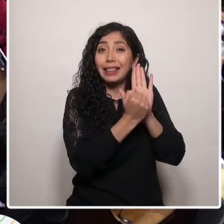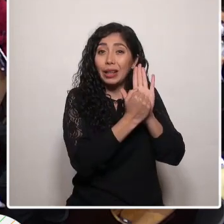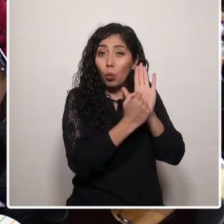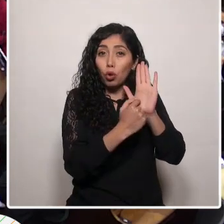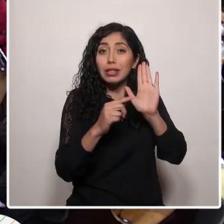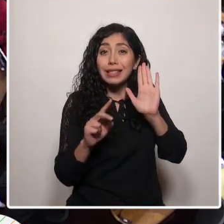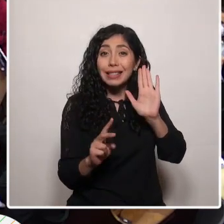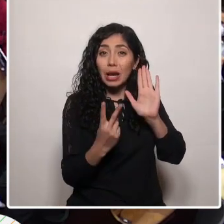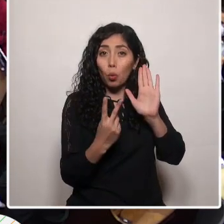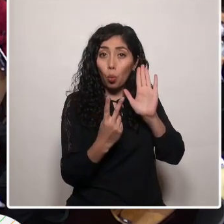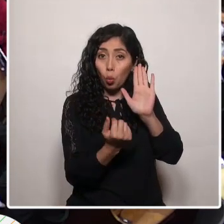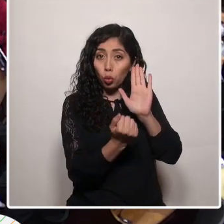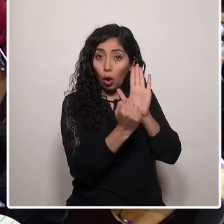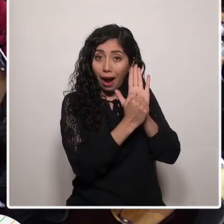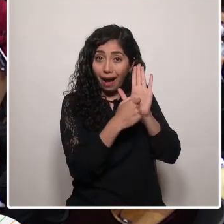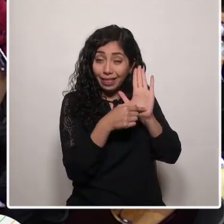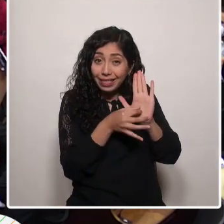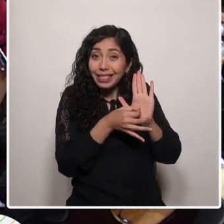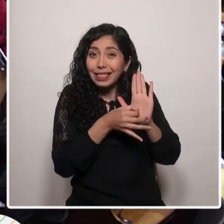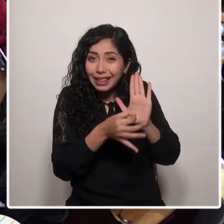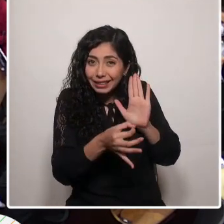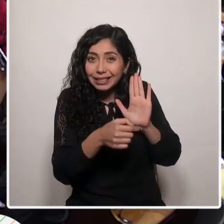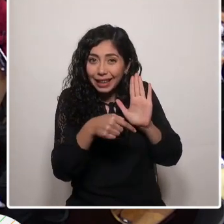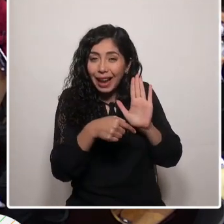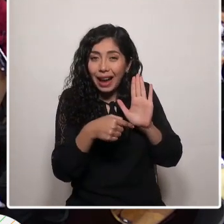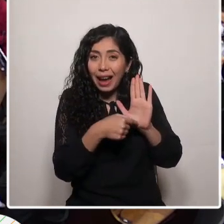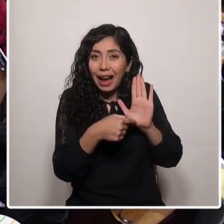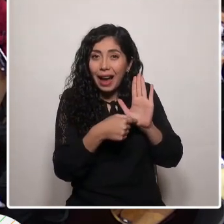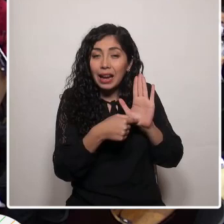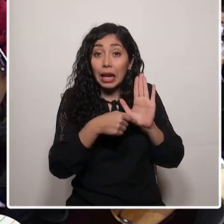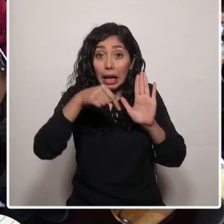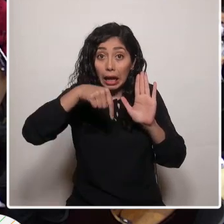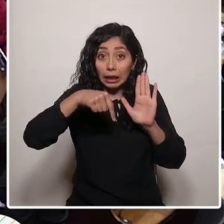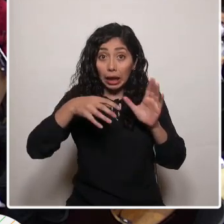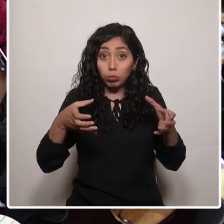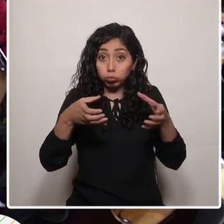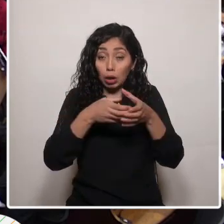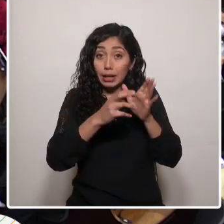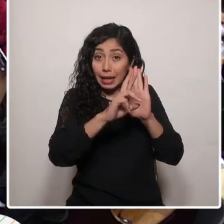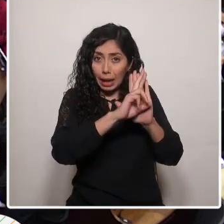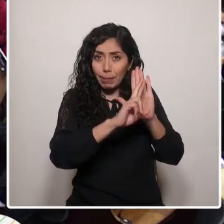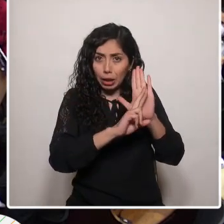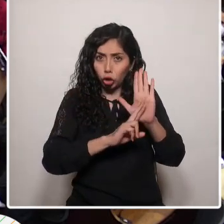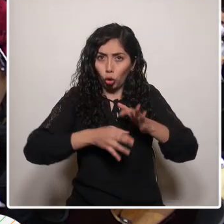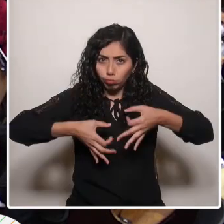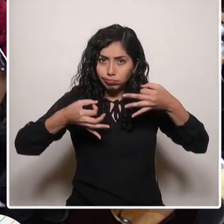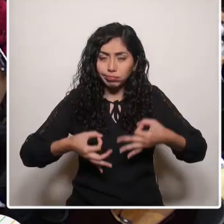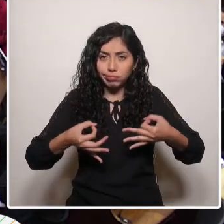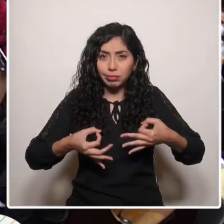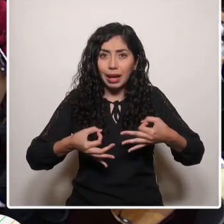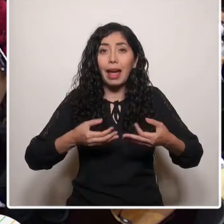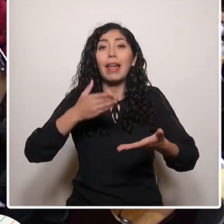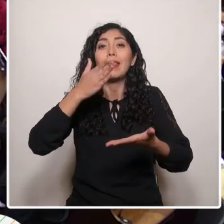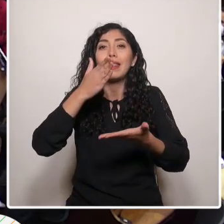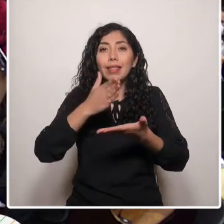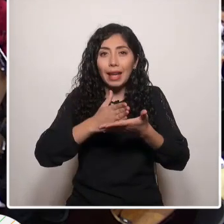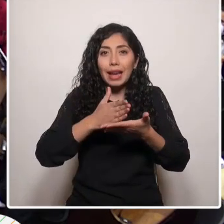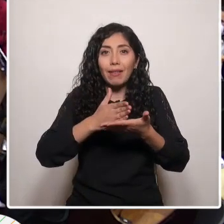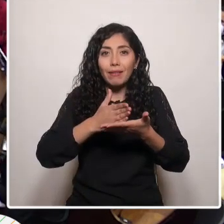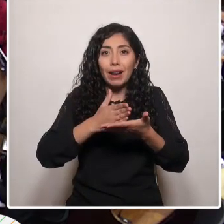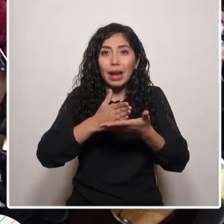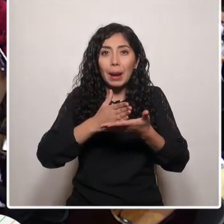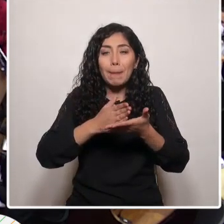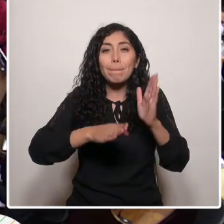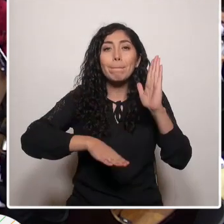2 menciona que para que esta comisión de reglamento se constituya, tiene que estar integrado por un máximo